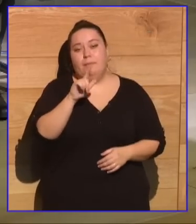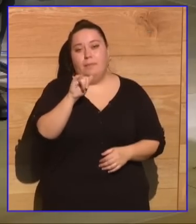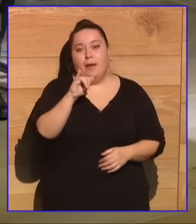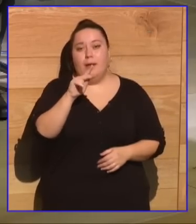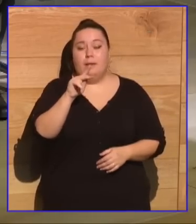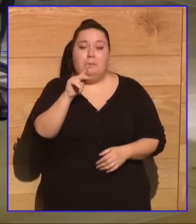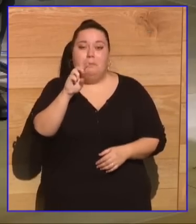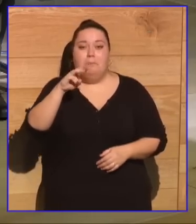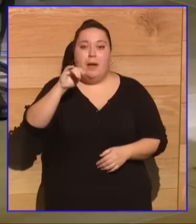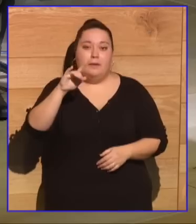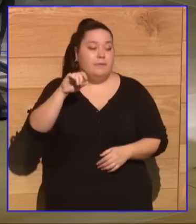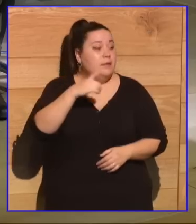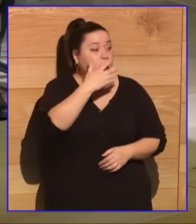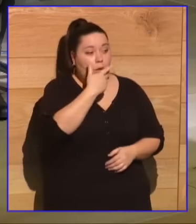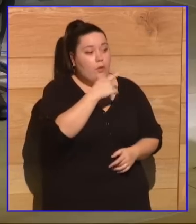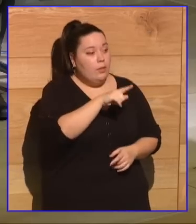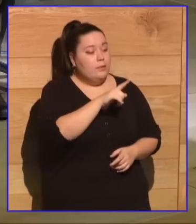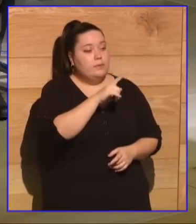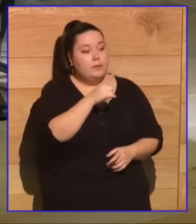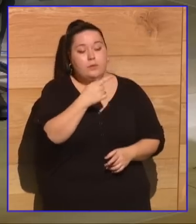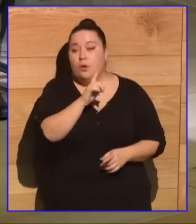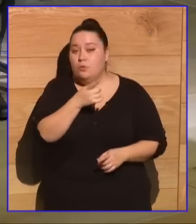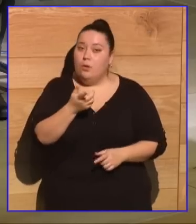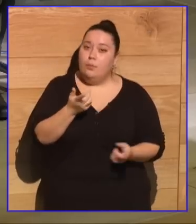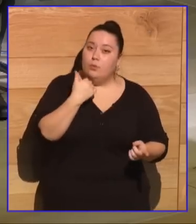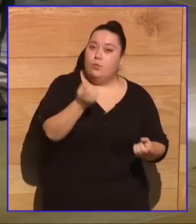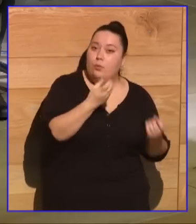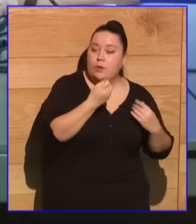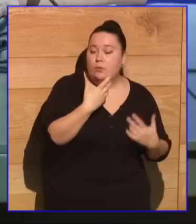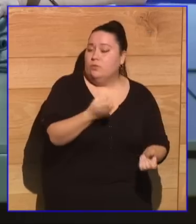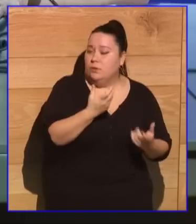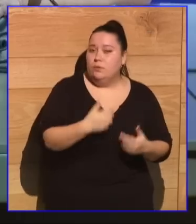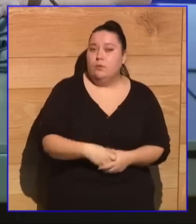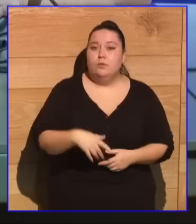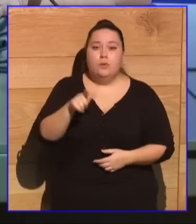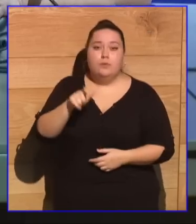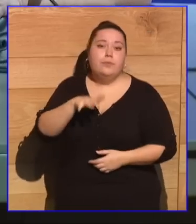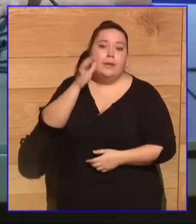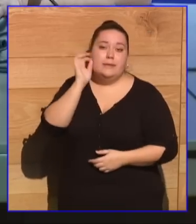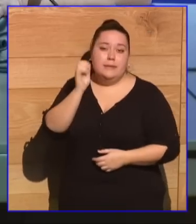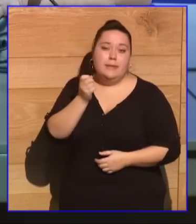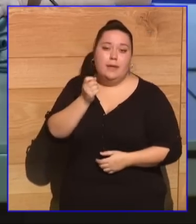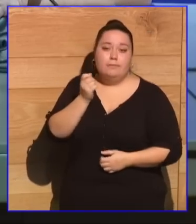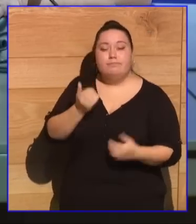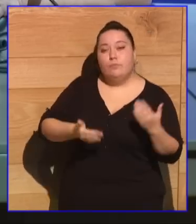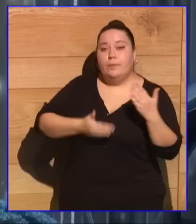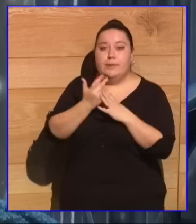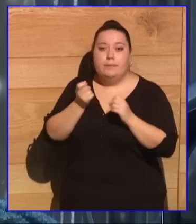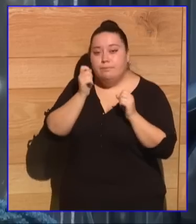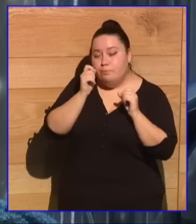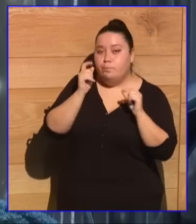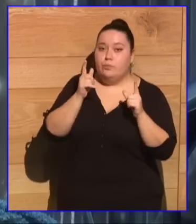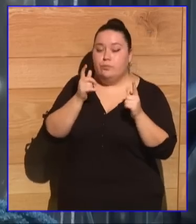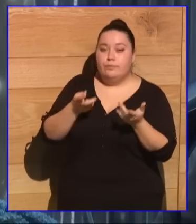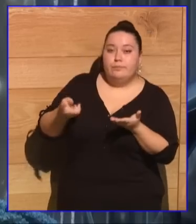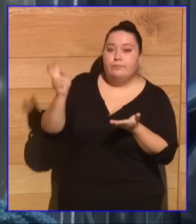no? No, Juan, pero tú vas por urbanizaciones hoy en todos lados, cuéntanosla. Pues una chica se levantó una mañana, se fue a